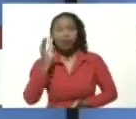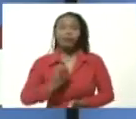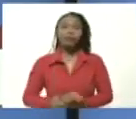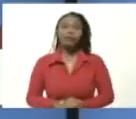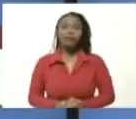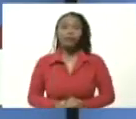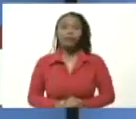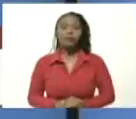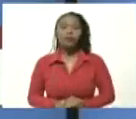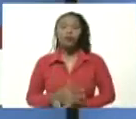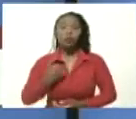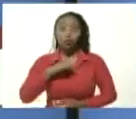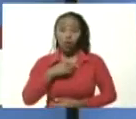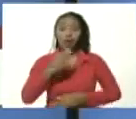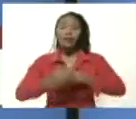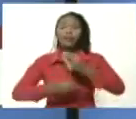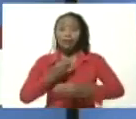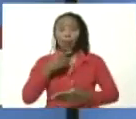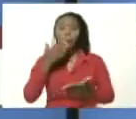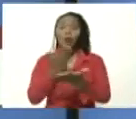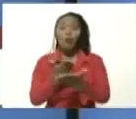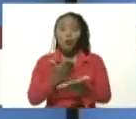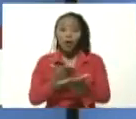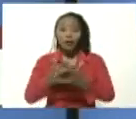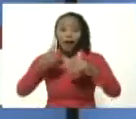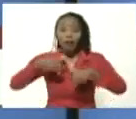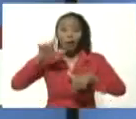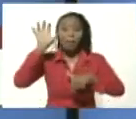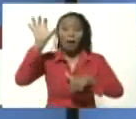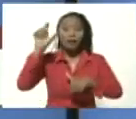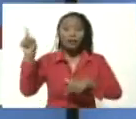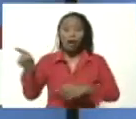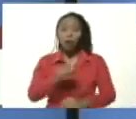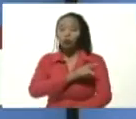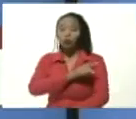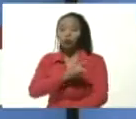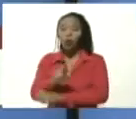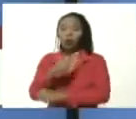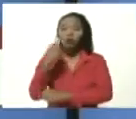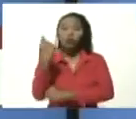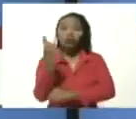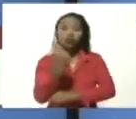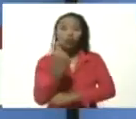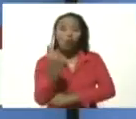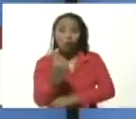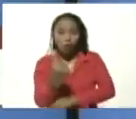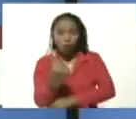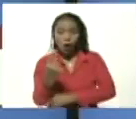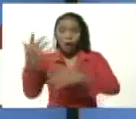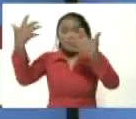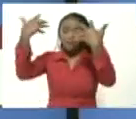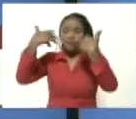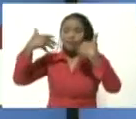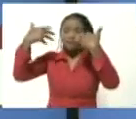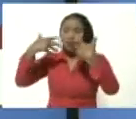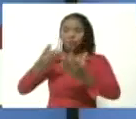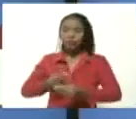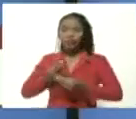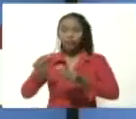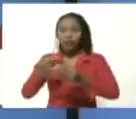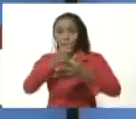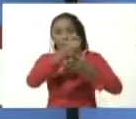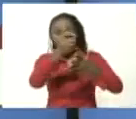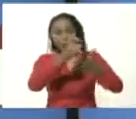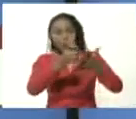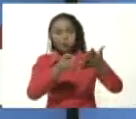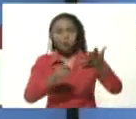hemos logrado una propuesta para el país, de manera que cumpliendo, solo cumpliendo, con las instrucciones que damos nosotros,